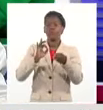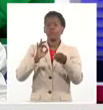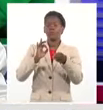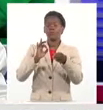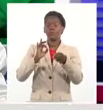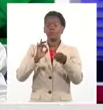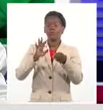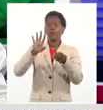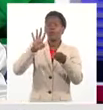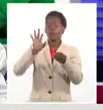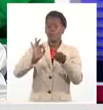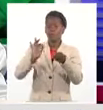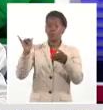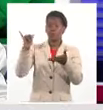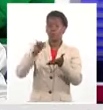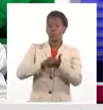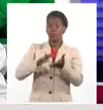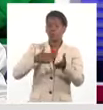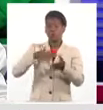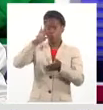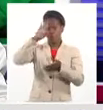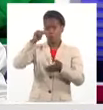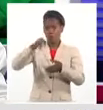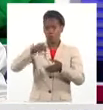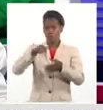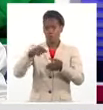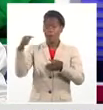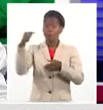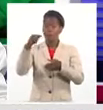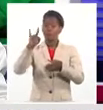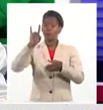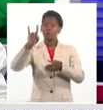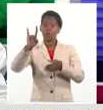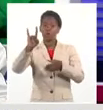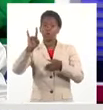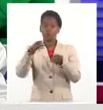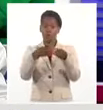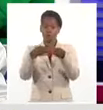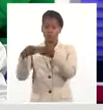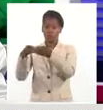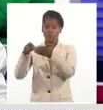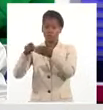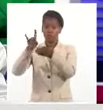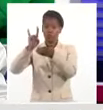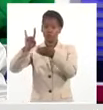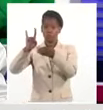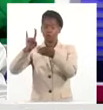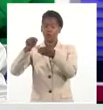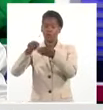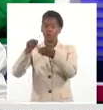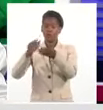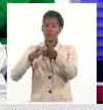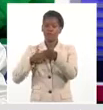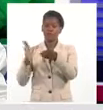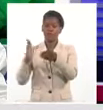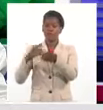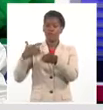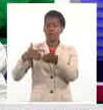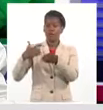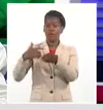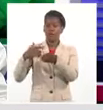canadienses procedentes de Canadá que se diagnosticaron en la provincia de